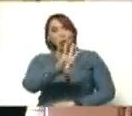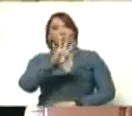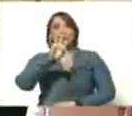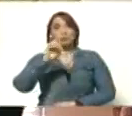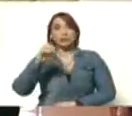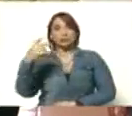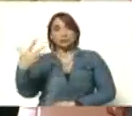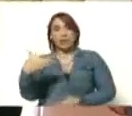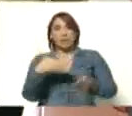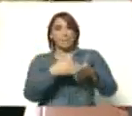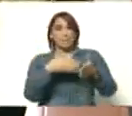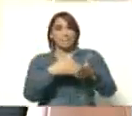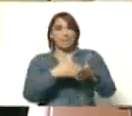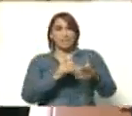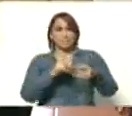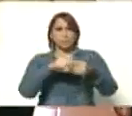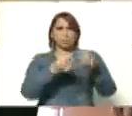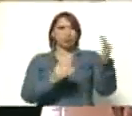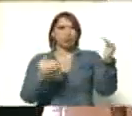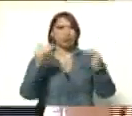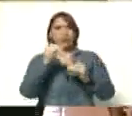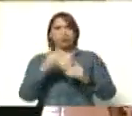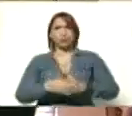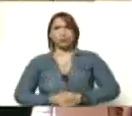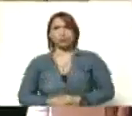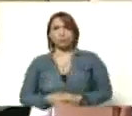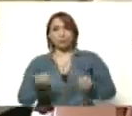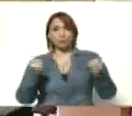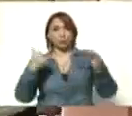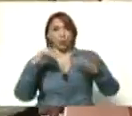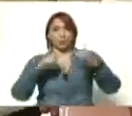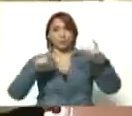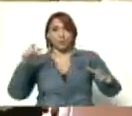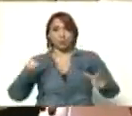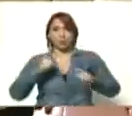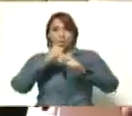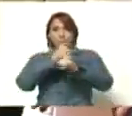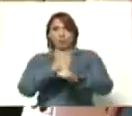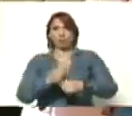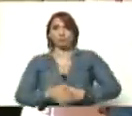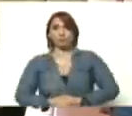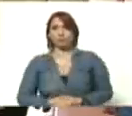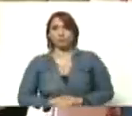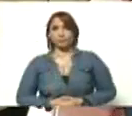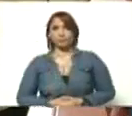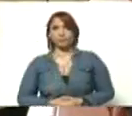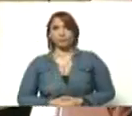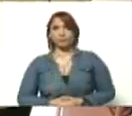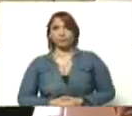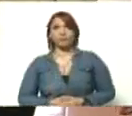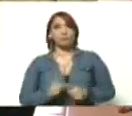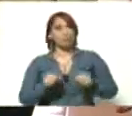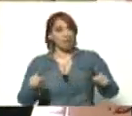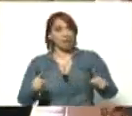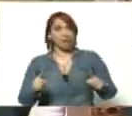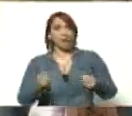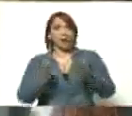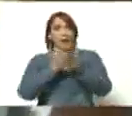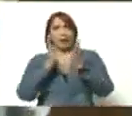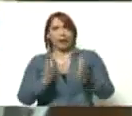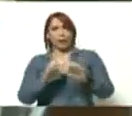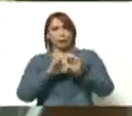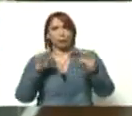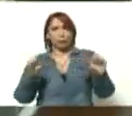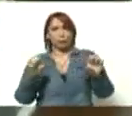cupos tenemos, supera incluso el número de bachilleres a optar por carrera, pero las carreras priorizadas. ¿Qué tenemos